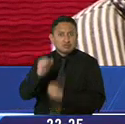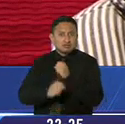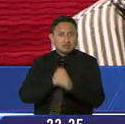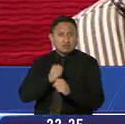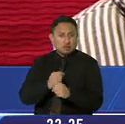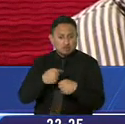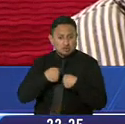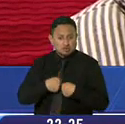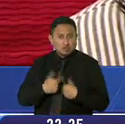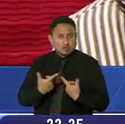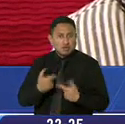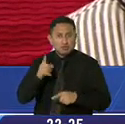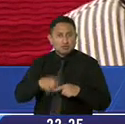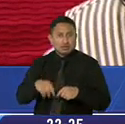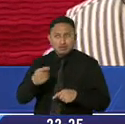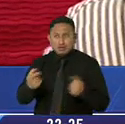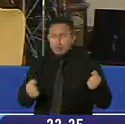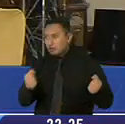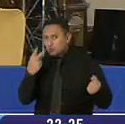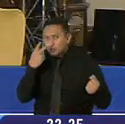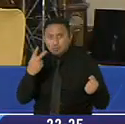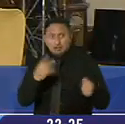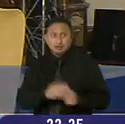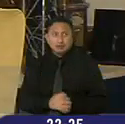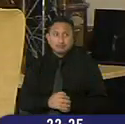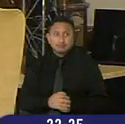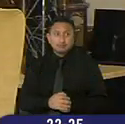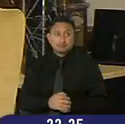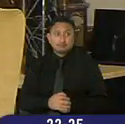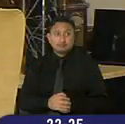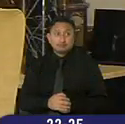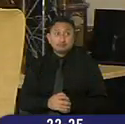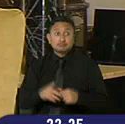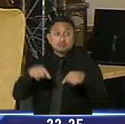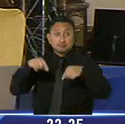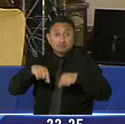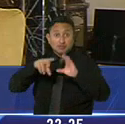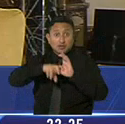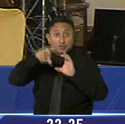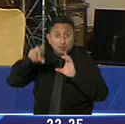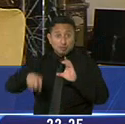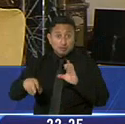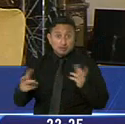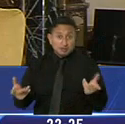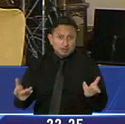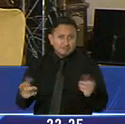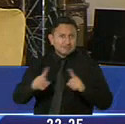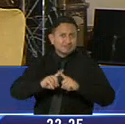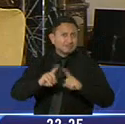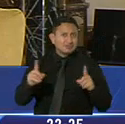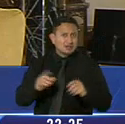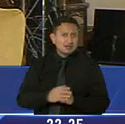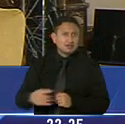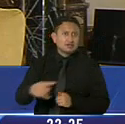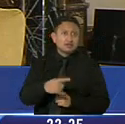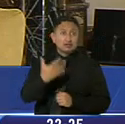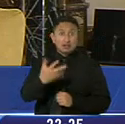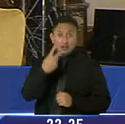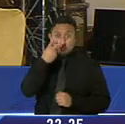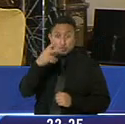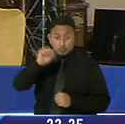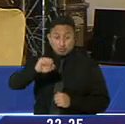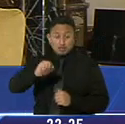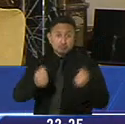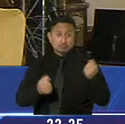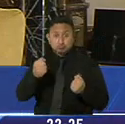comenzamos a perder los reflejos. Que no tenía la habilidad en ese momento para bajarse. Eso no tiene nada que ver con los 5 sentidos que él haya podido tener o la fuerza